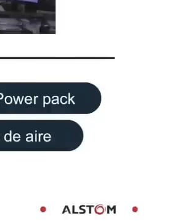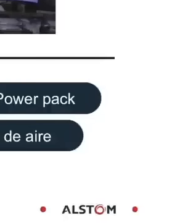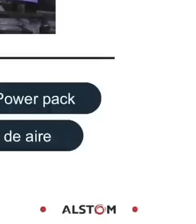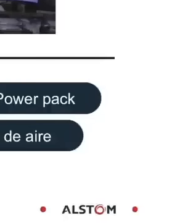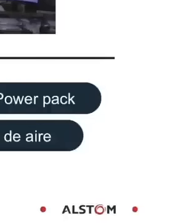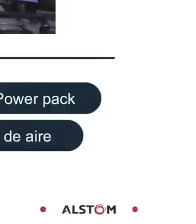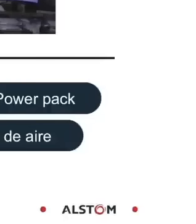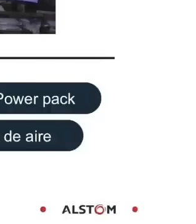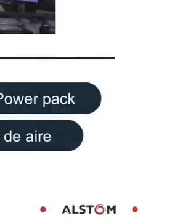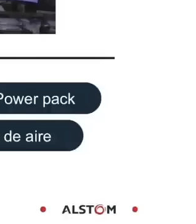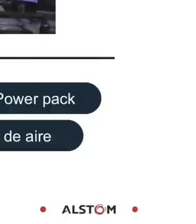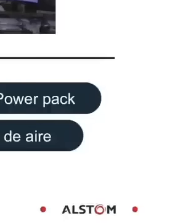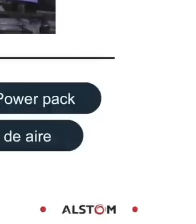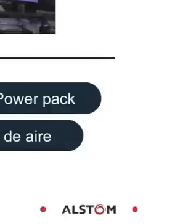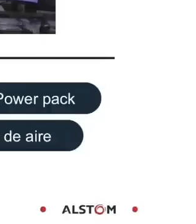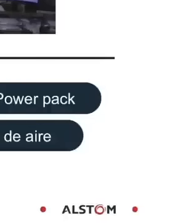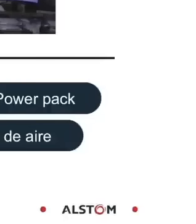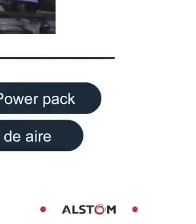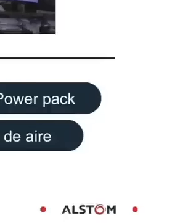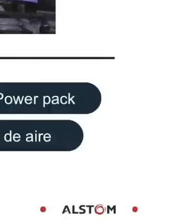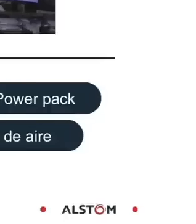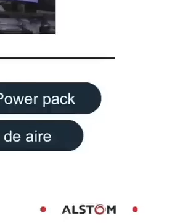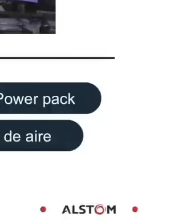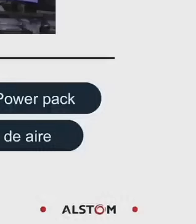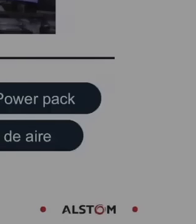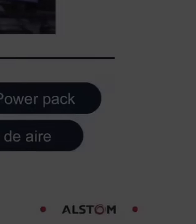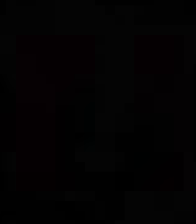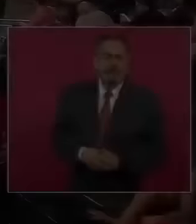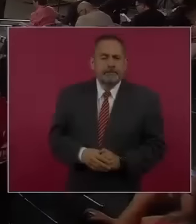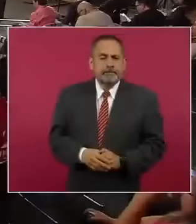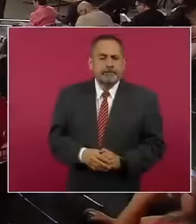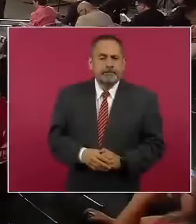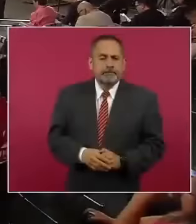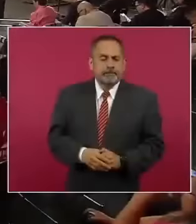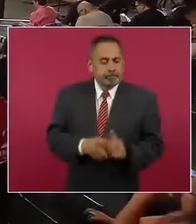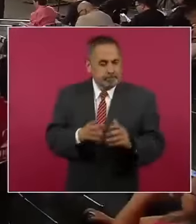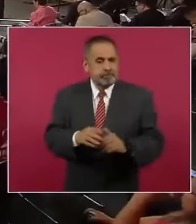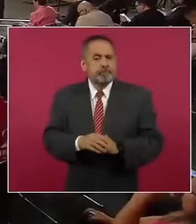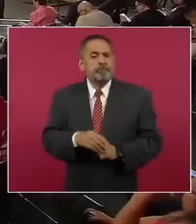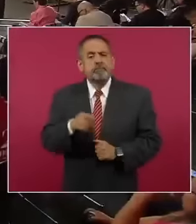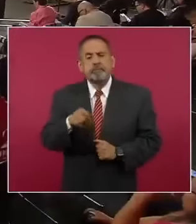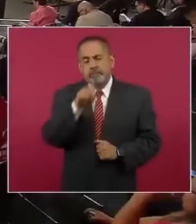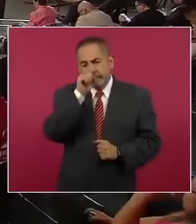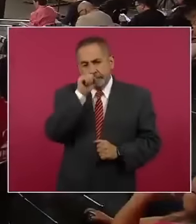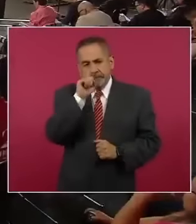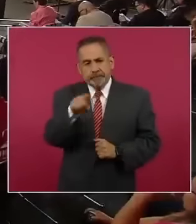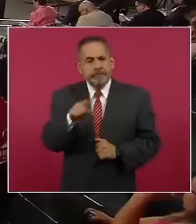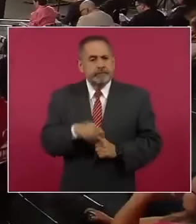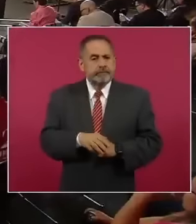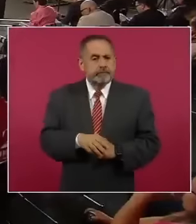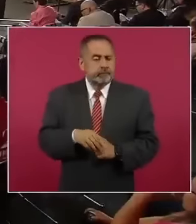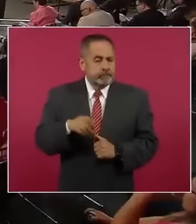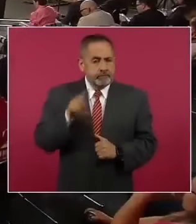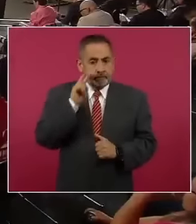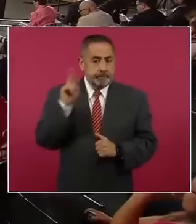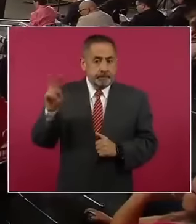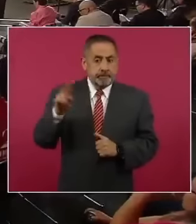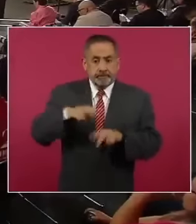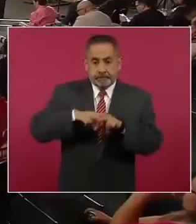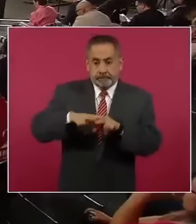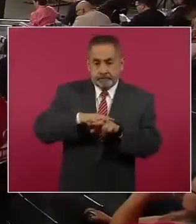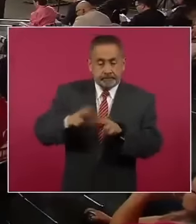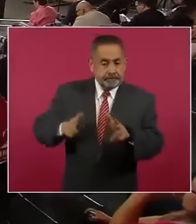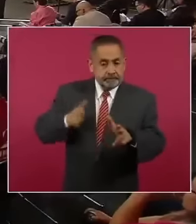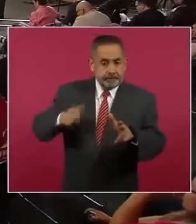operadoras puedan operar el mejor tren para México, hecho en México. Por supuesto que, como ustedes ven, el Tren Maya